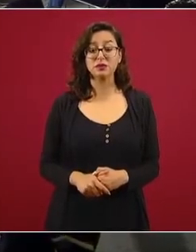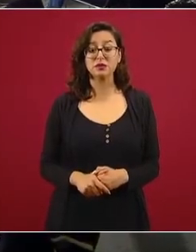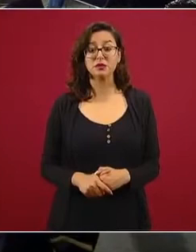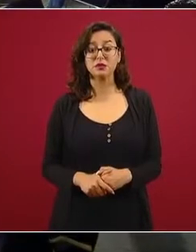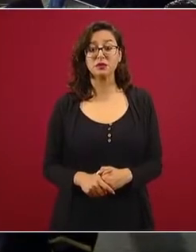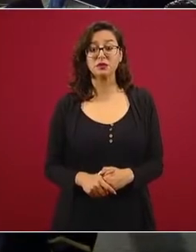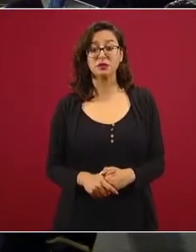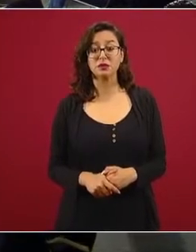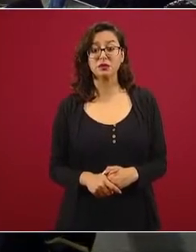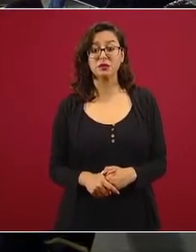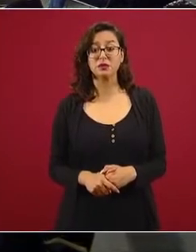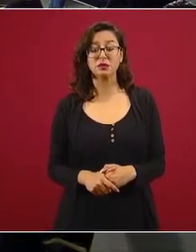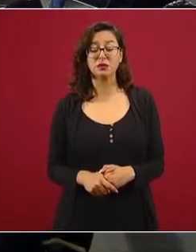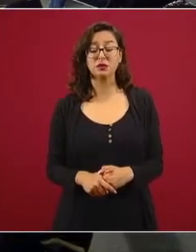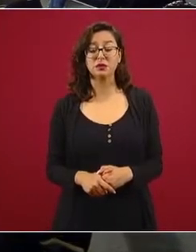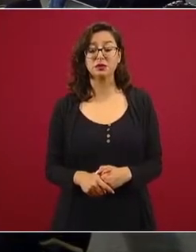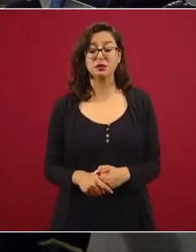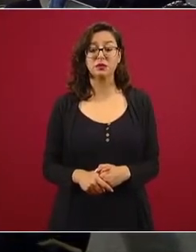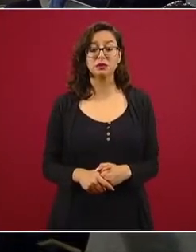puede